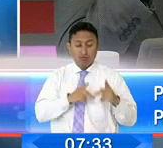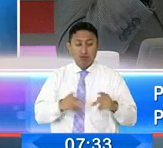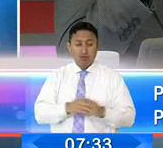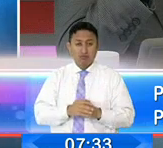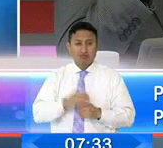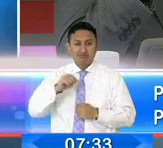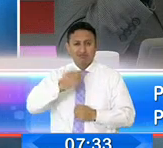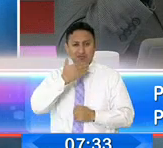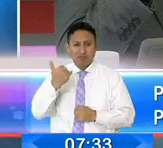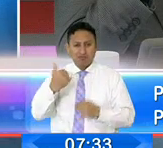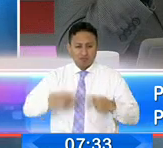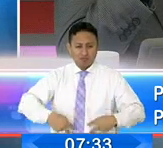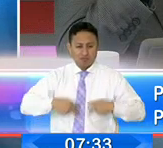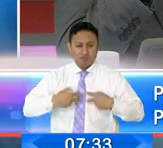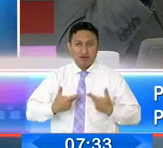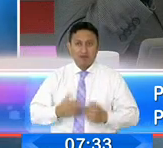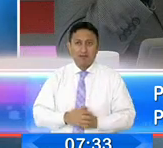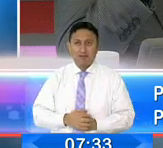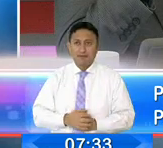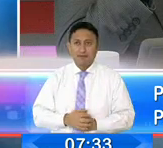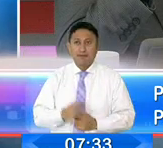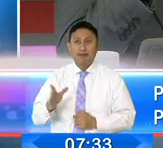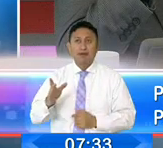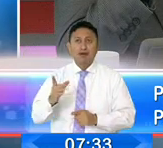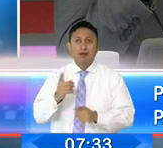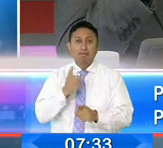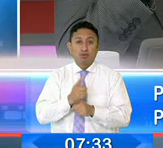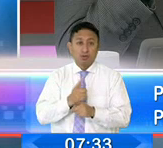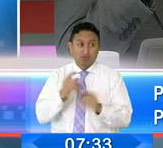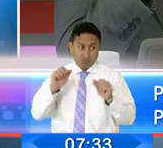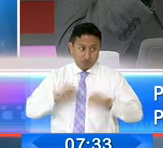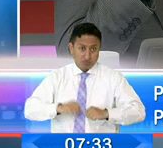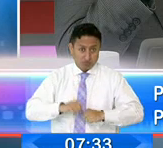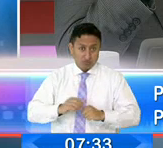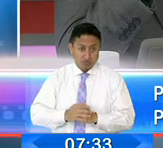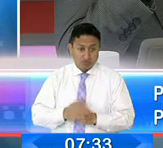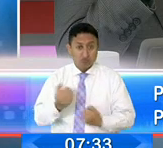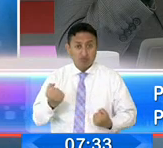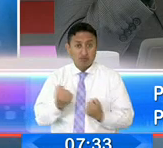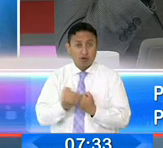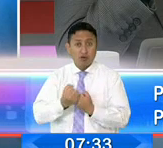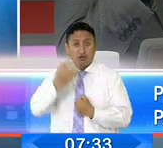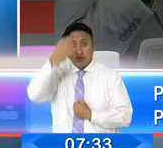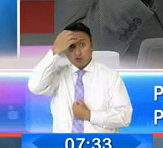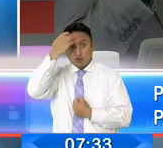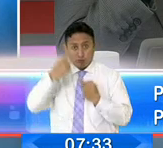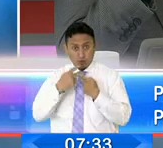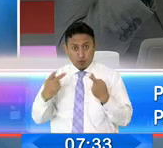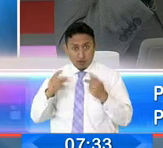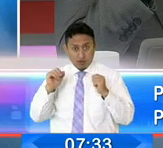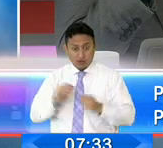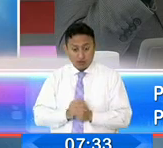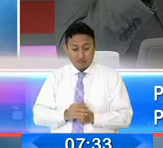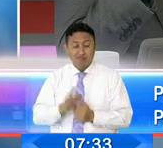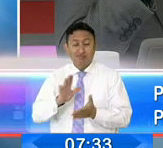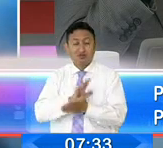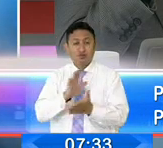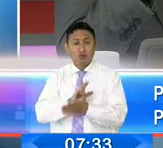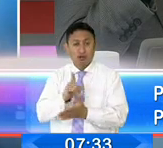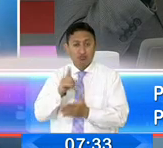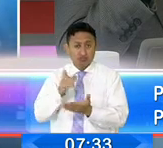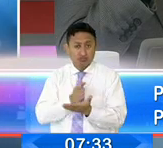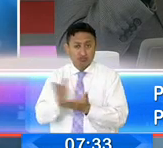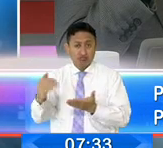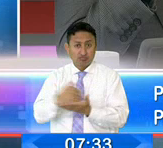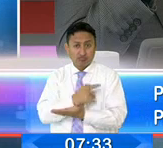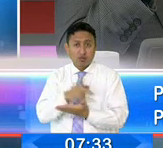tener mejores condiciones de vida. Por eso, claro que le vamos a apostar a la educación pública, a que nuestras escuelas tengan acceso